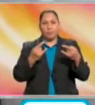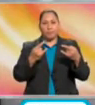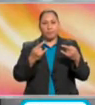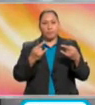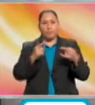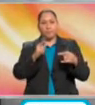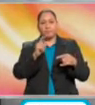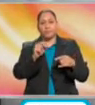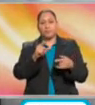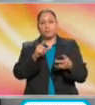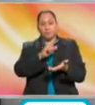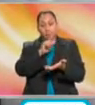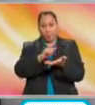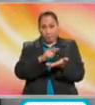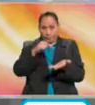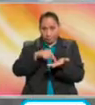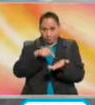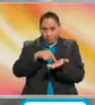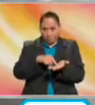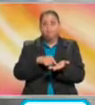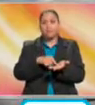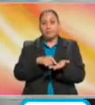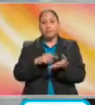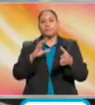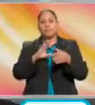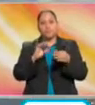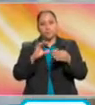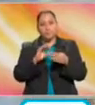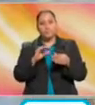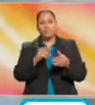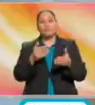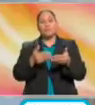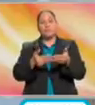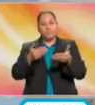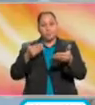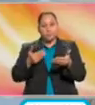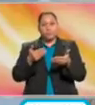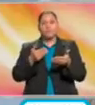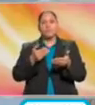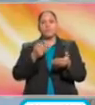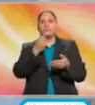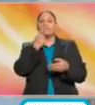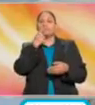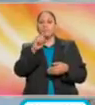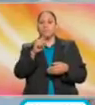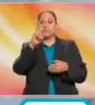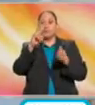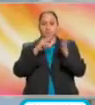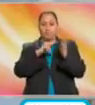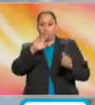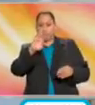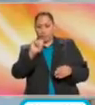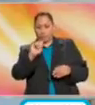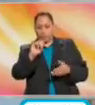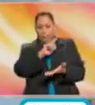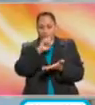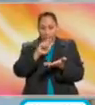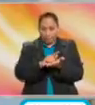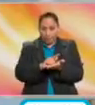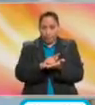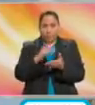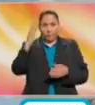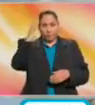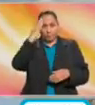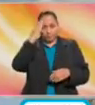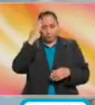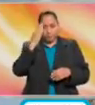quien nos creó la Constitución, toma en cuenta ese antecedente y ese reclamo que desde 2009, con esa legislación de vanguardia